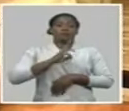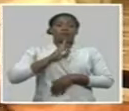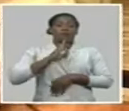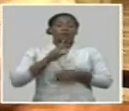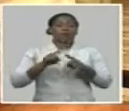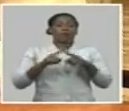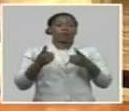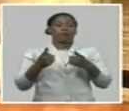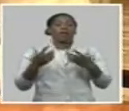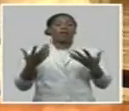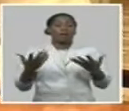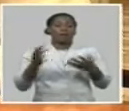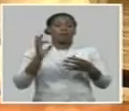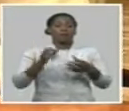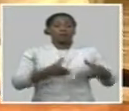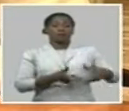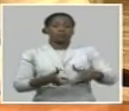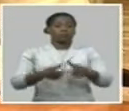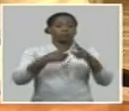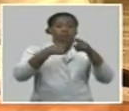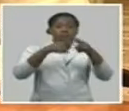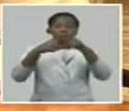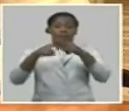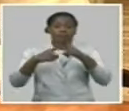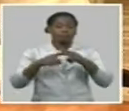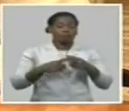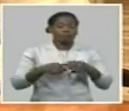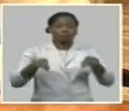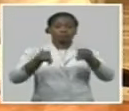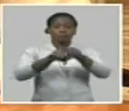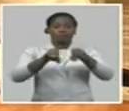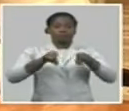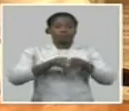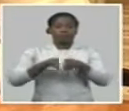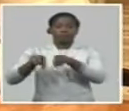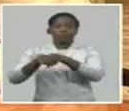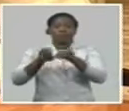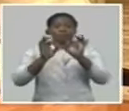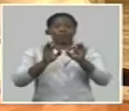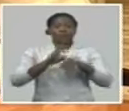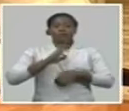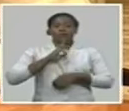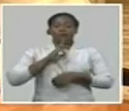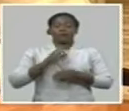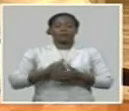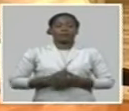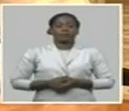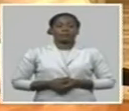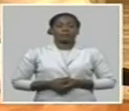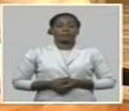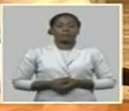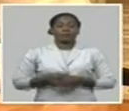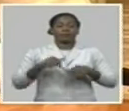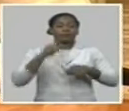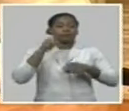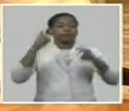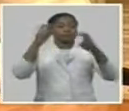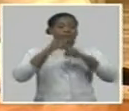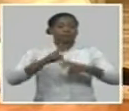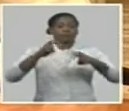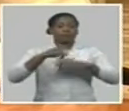se han venido ejecutando por el plan hidráulico nacional en el chequeo que hacemos diario se están identificando